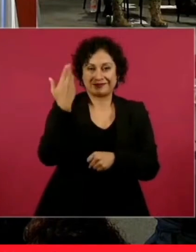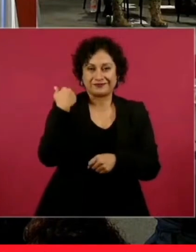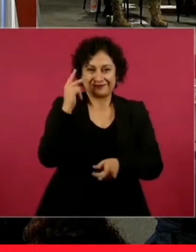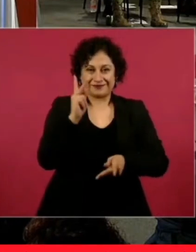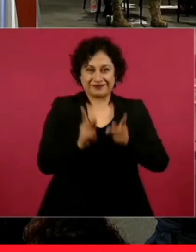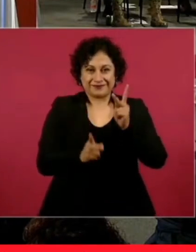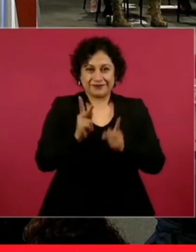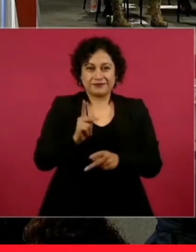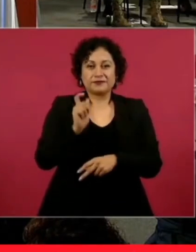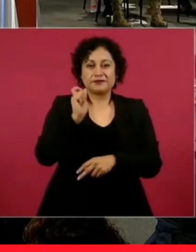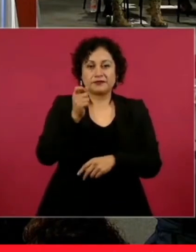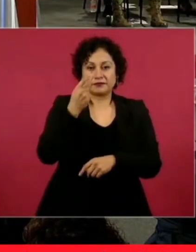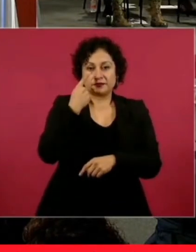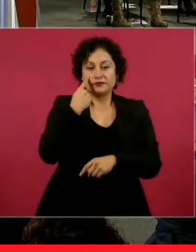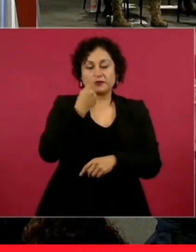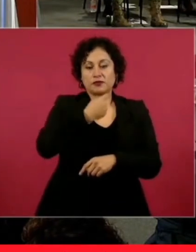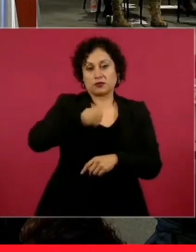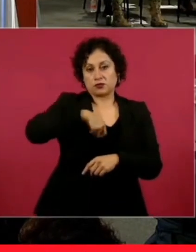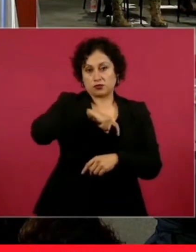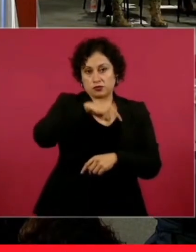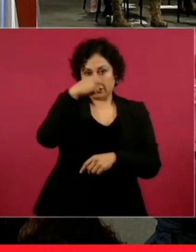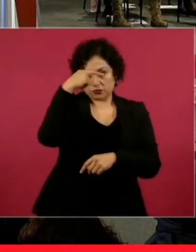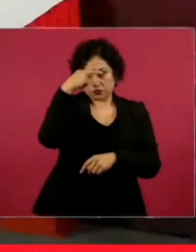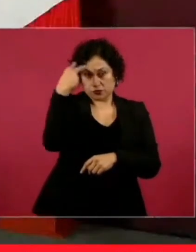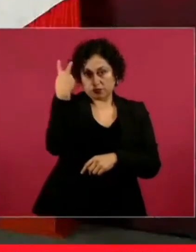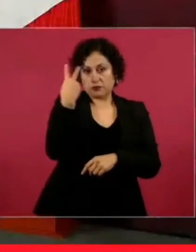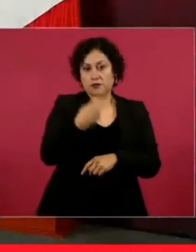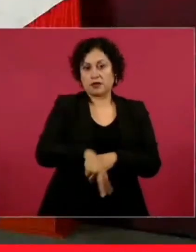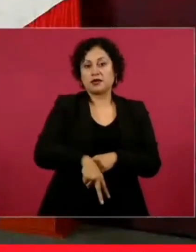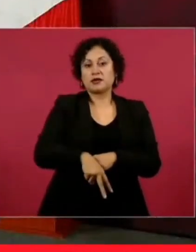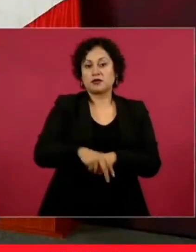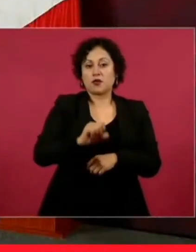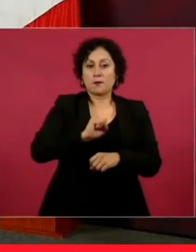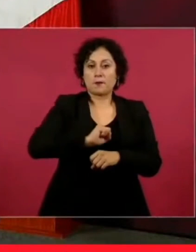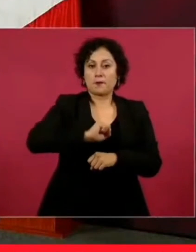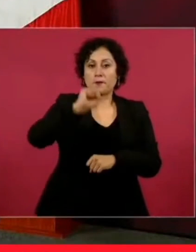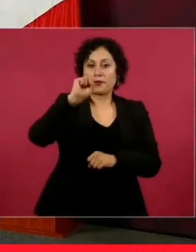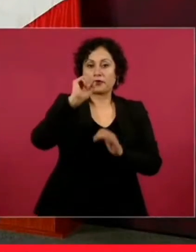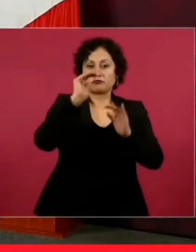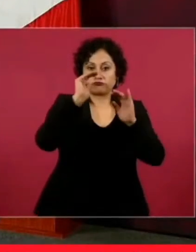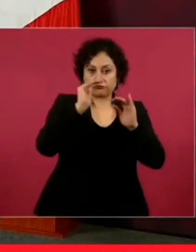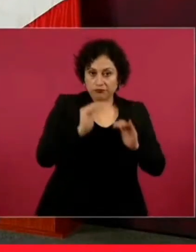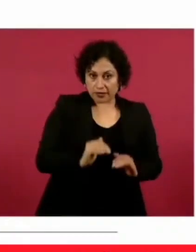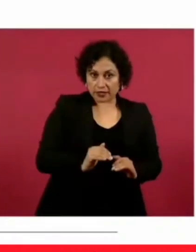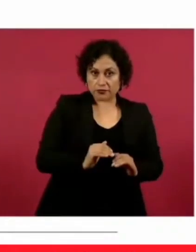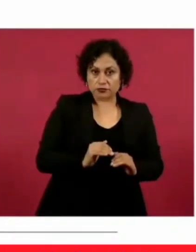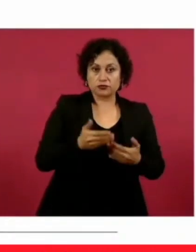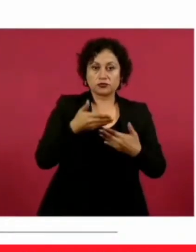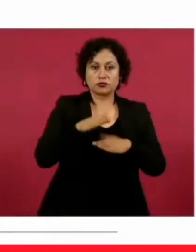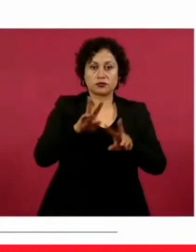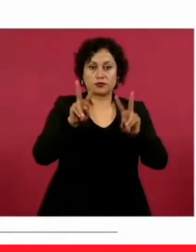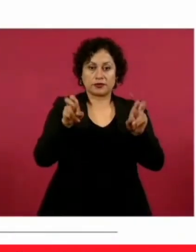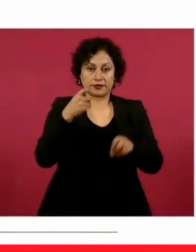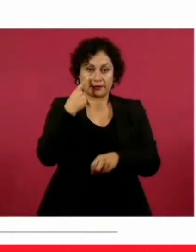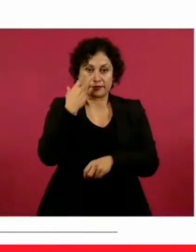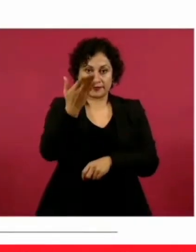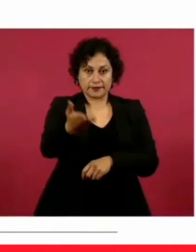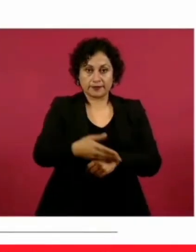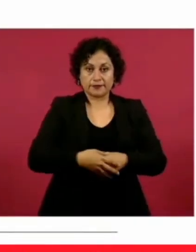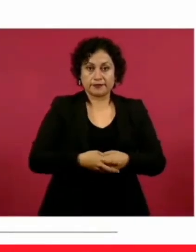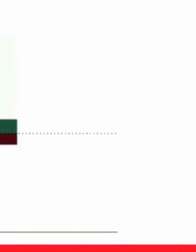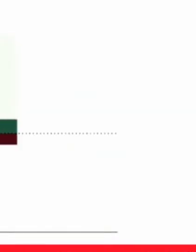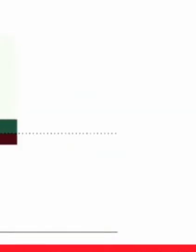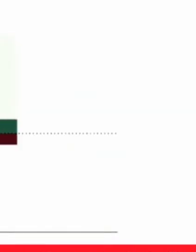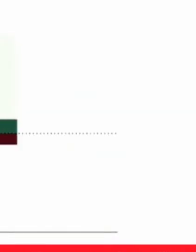Nosotros tenemos menos inflación en energéticos que en Estados Unidos, pero tenemos